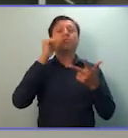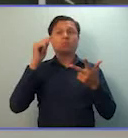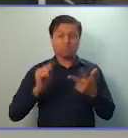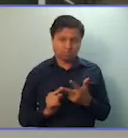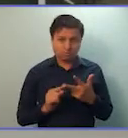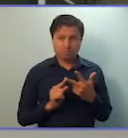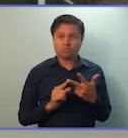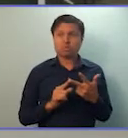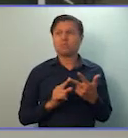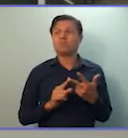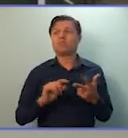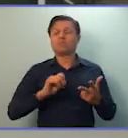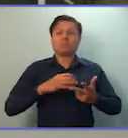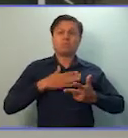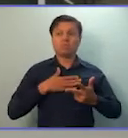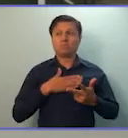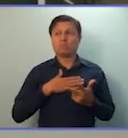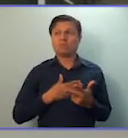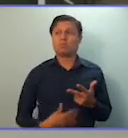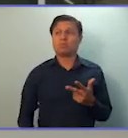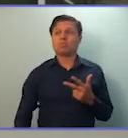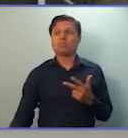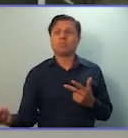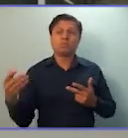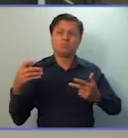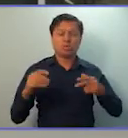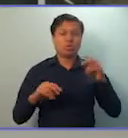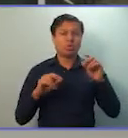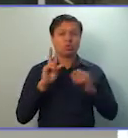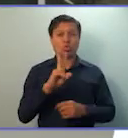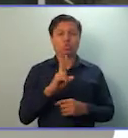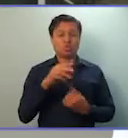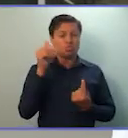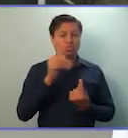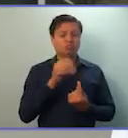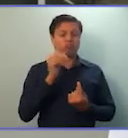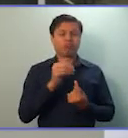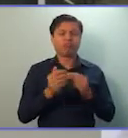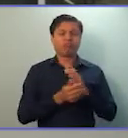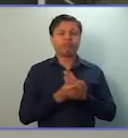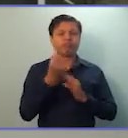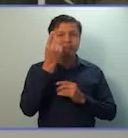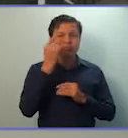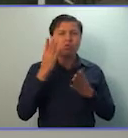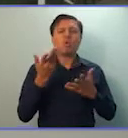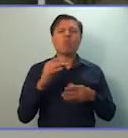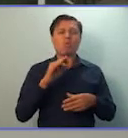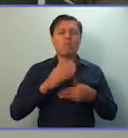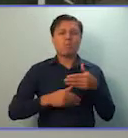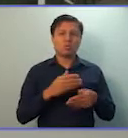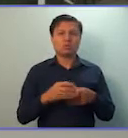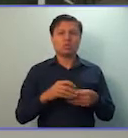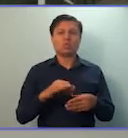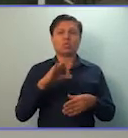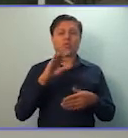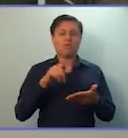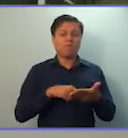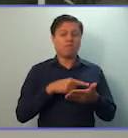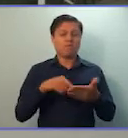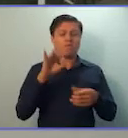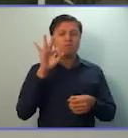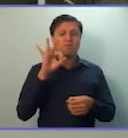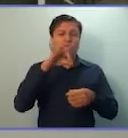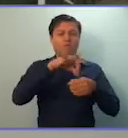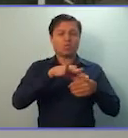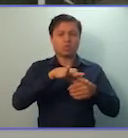de tener esa la certificación de haber recibido su respectiva capacitación entonces son como los requisitos esenciales que se les